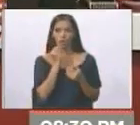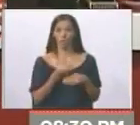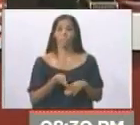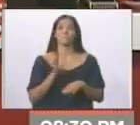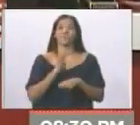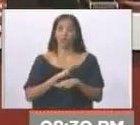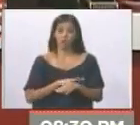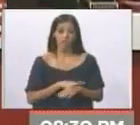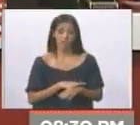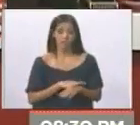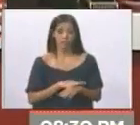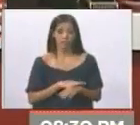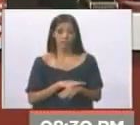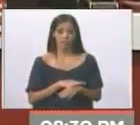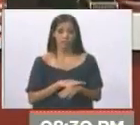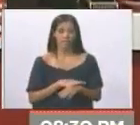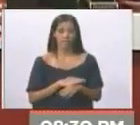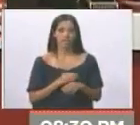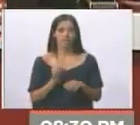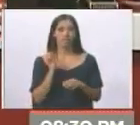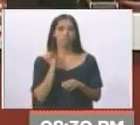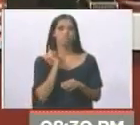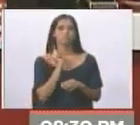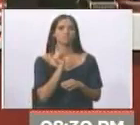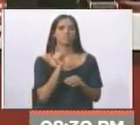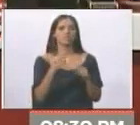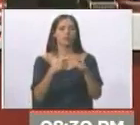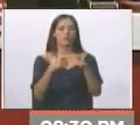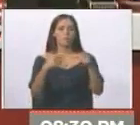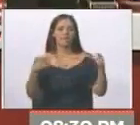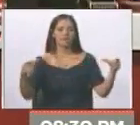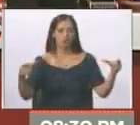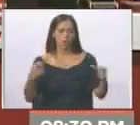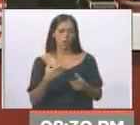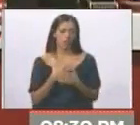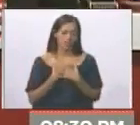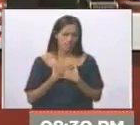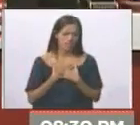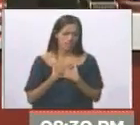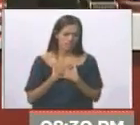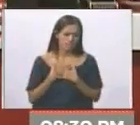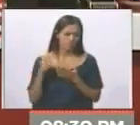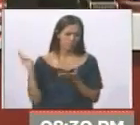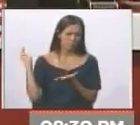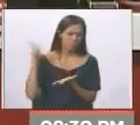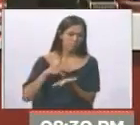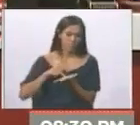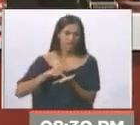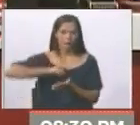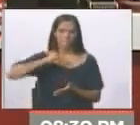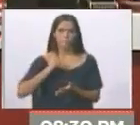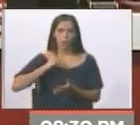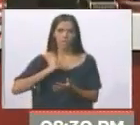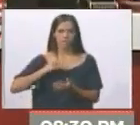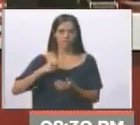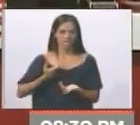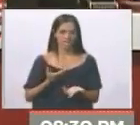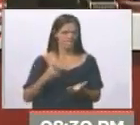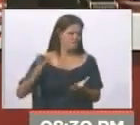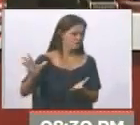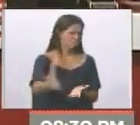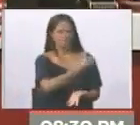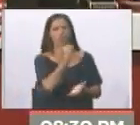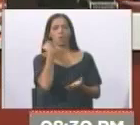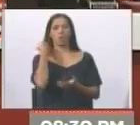aún, en pleno velorio, en las casas, llegaban los organismos de seguridad del Estado y se